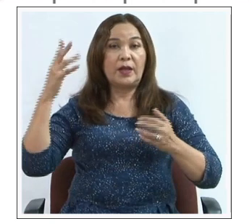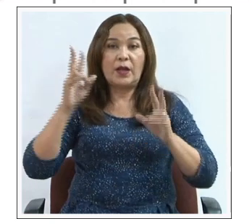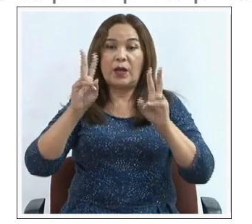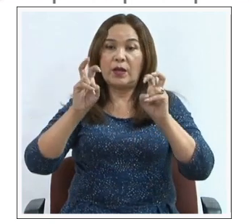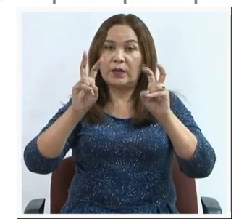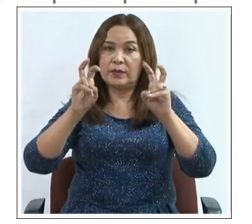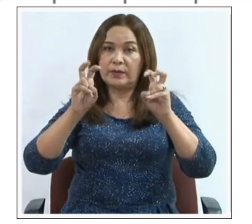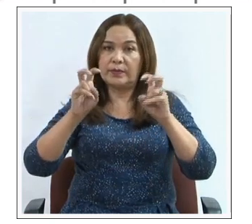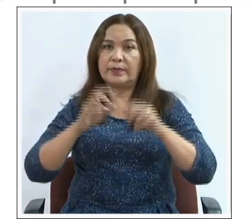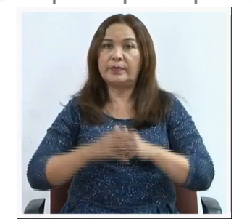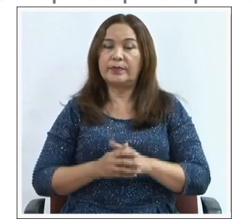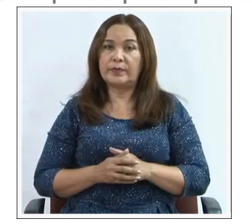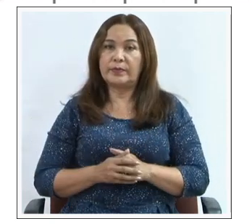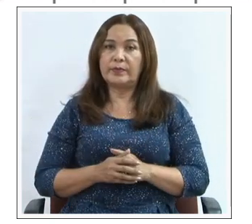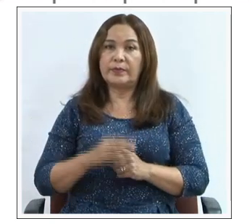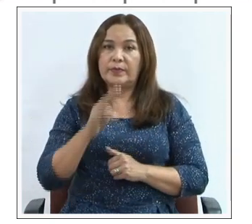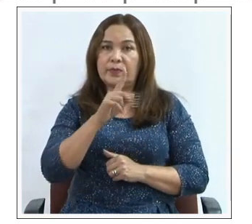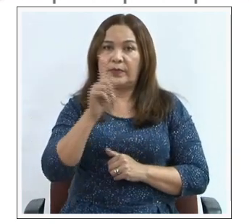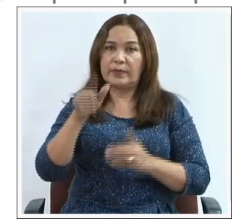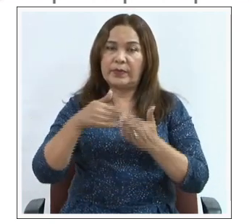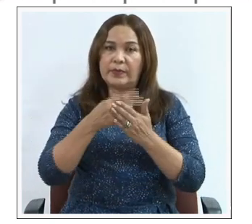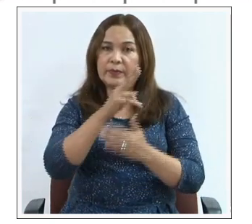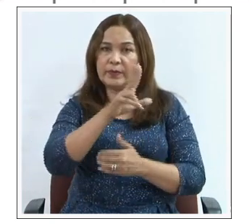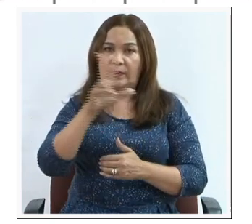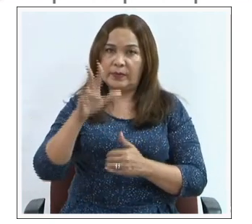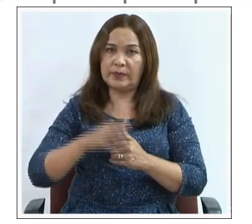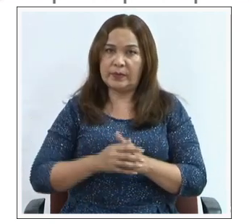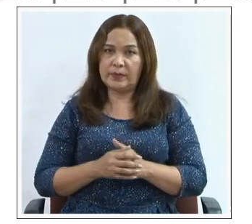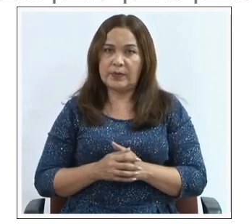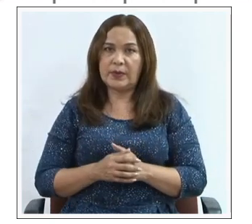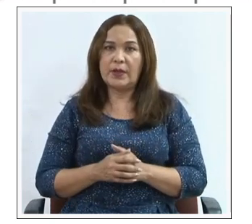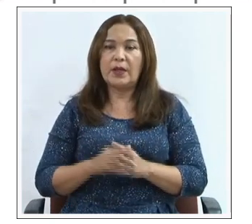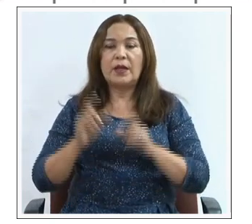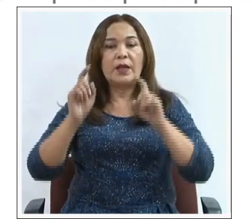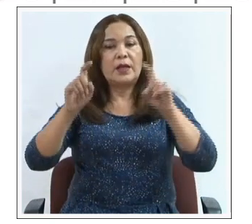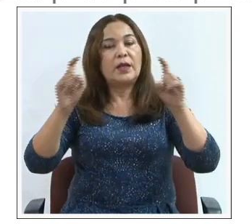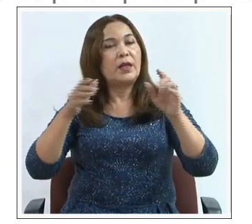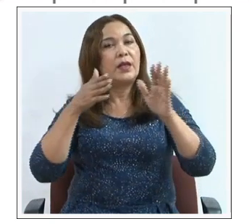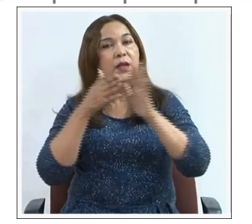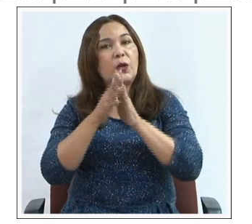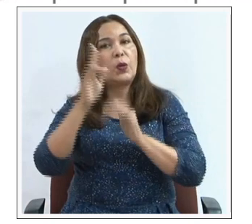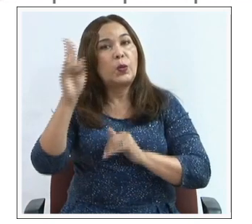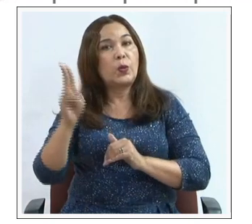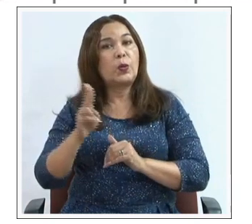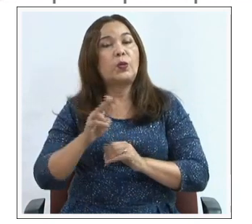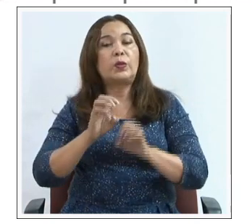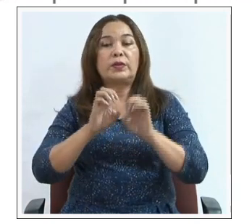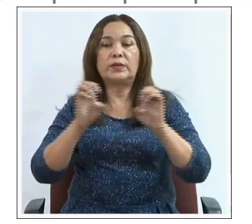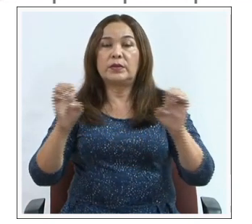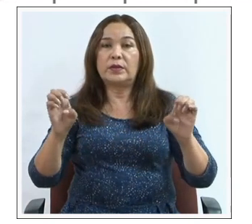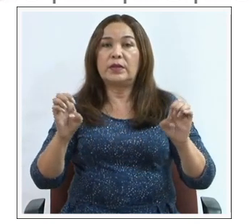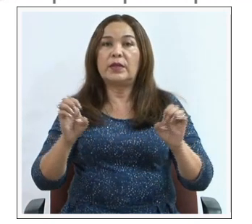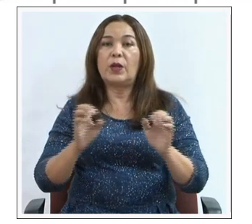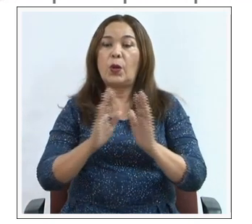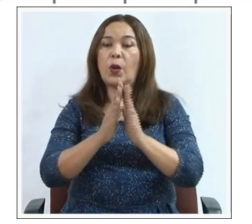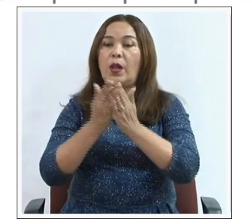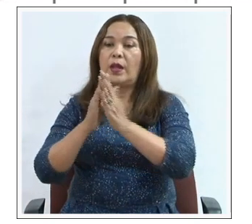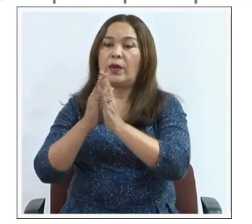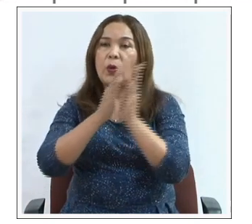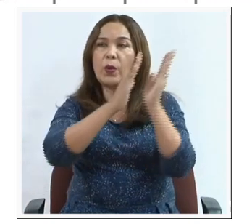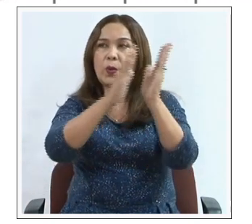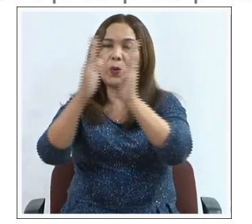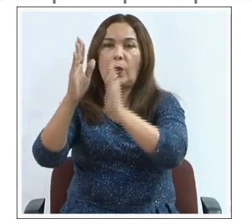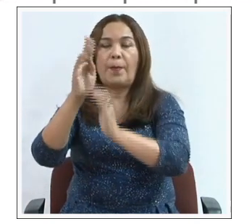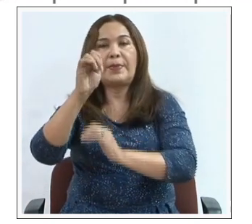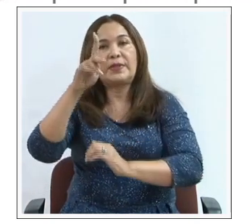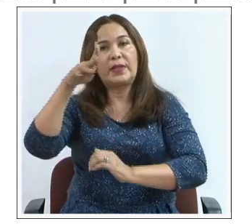innovación del 21 al 23 seminario sobre el uso pedagógico de los libros de la colección